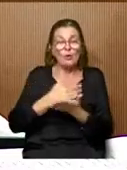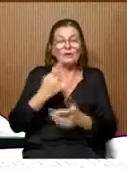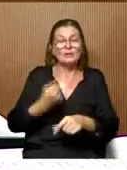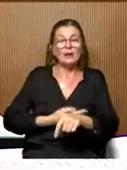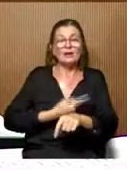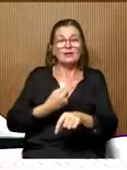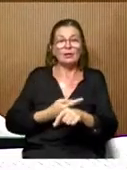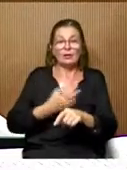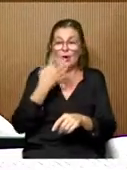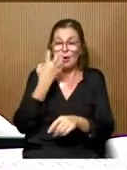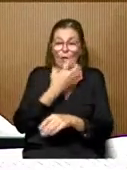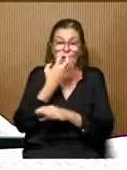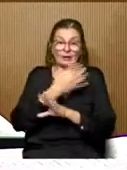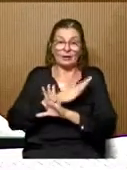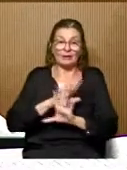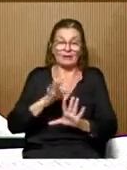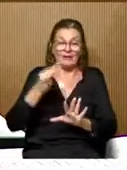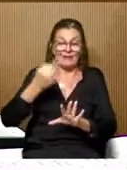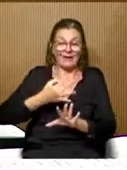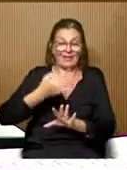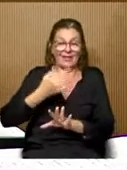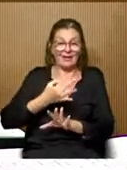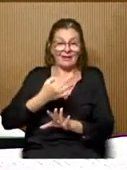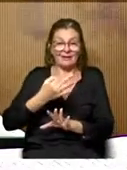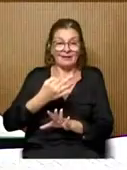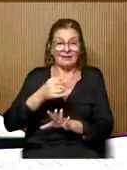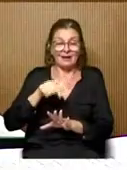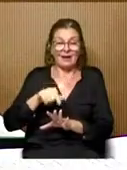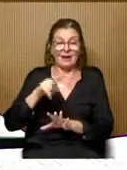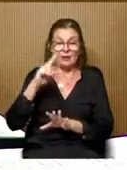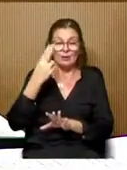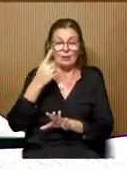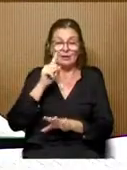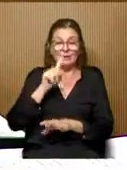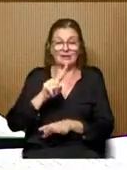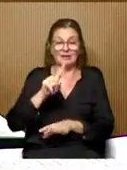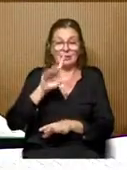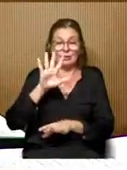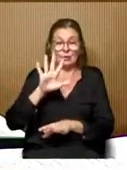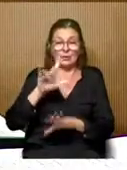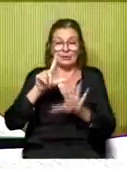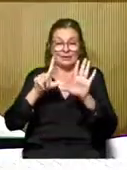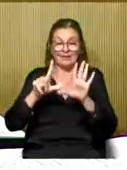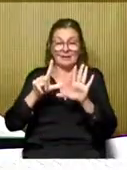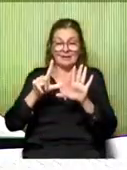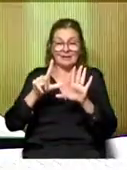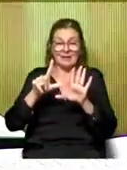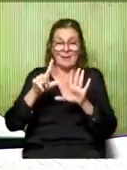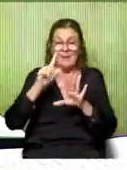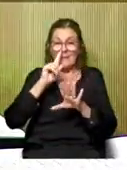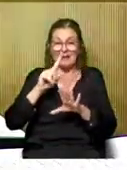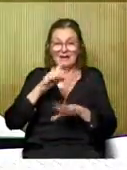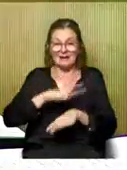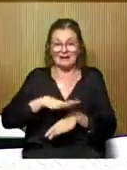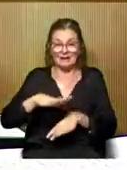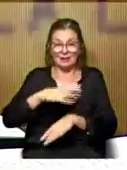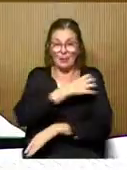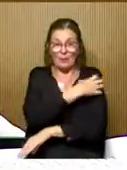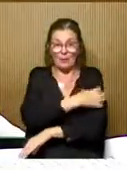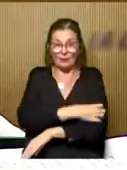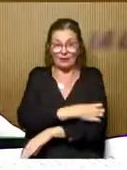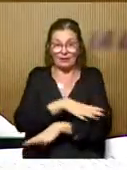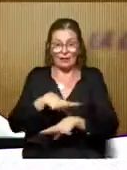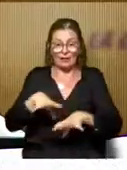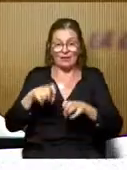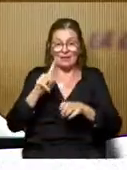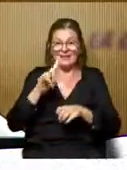Son gravísimas, Jorge, de verdad, que haya en nuestro país 157.000 niños viviendo por debajo de la línea de la pobreza,